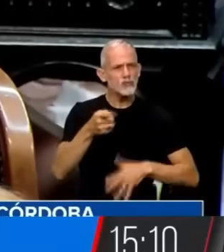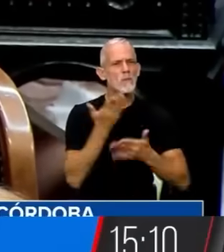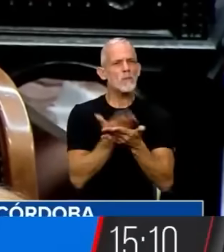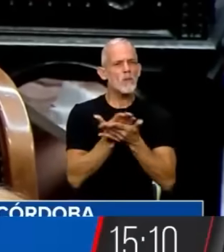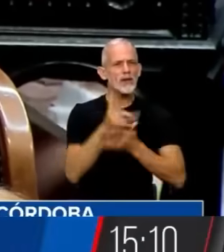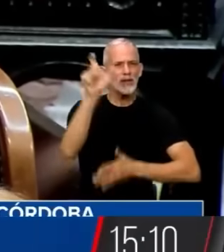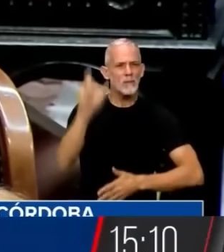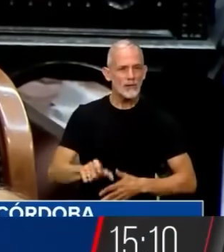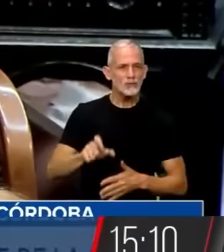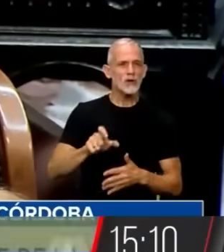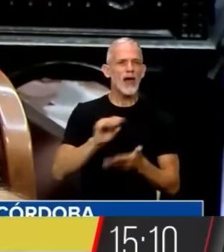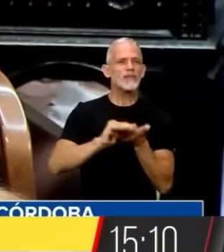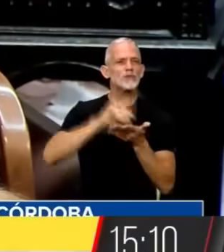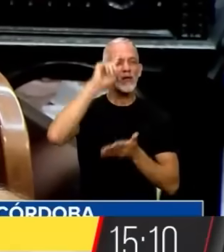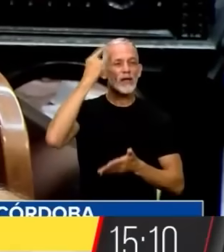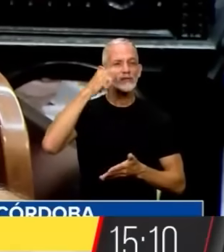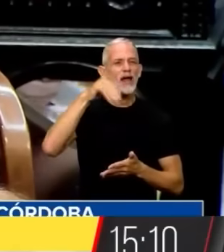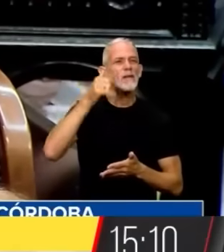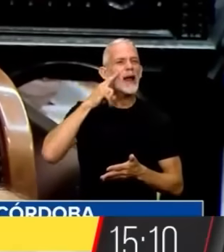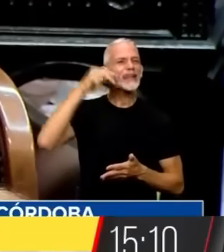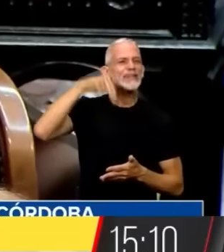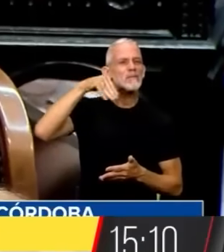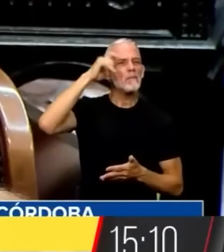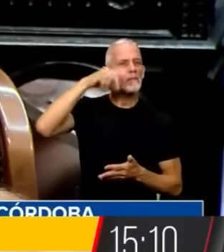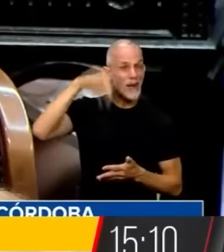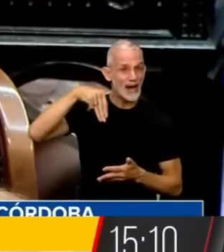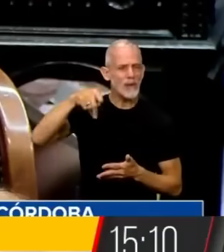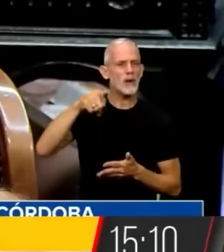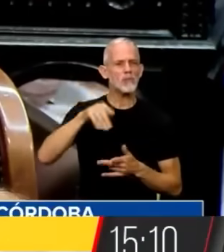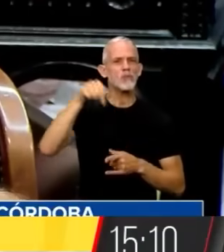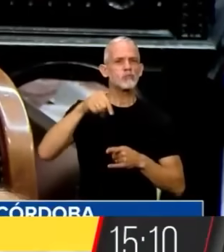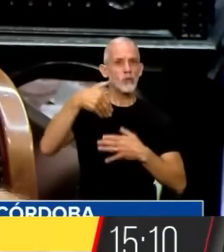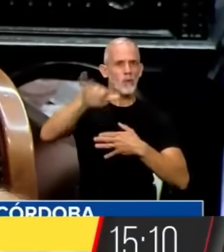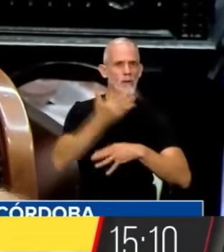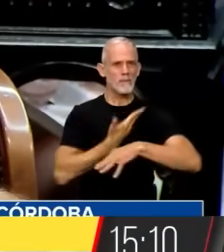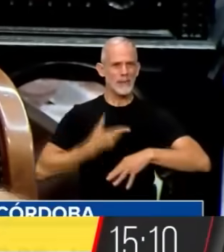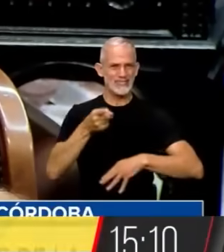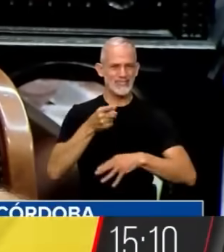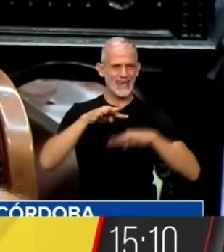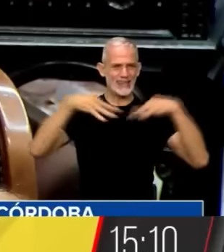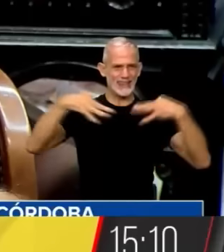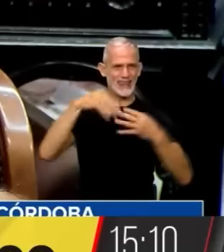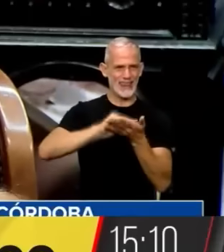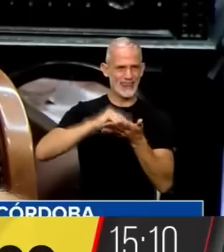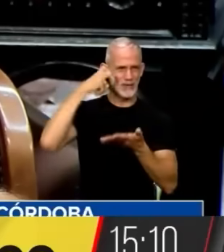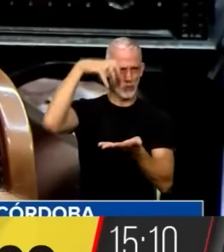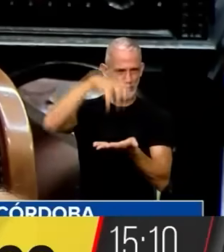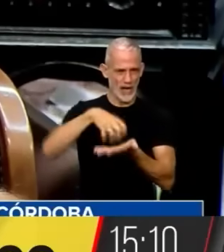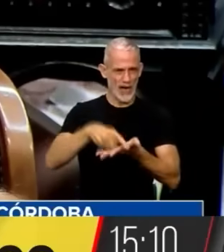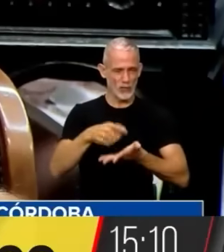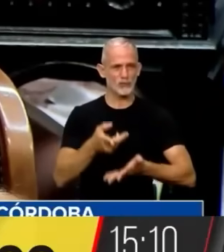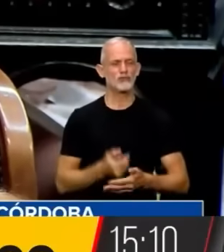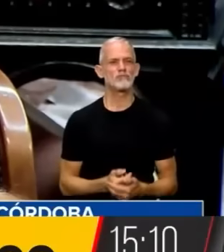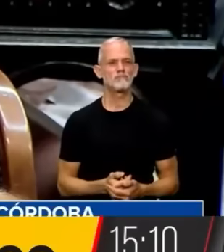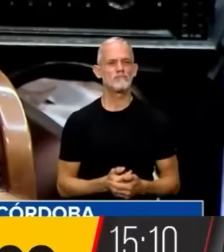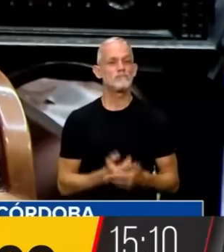De la persona del diputado nacional Martín Menem como actual futuro presidente de la Honorable Cámara de Diputados de la